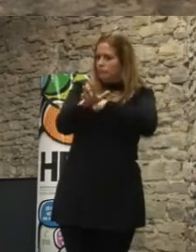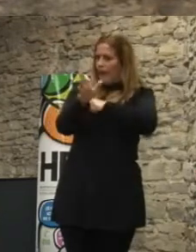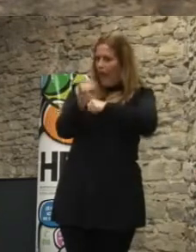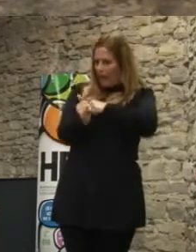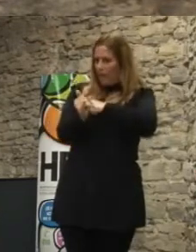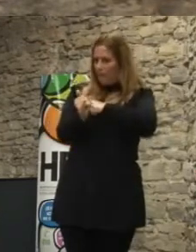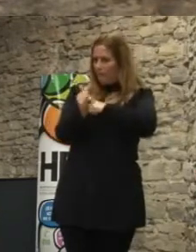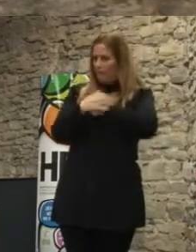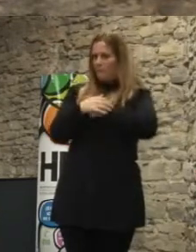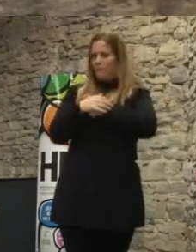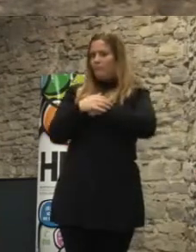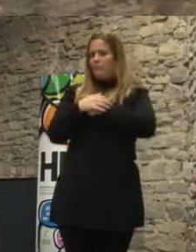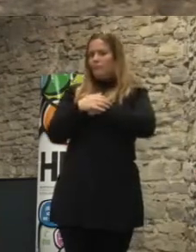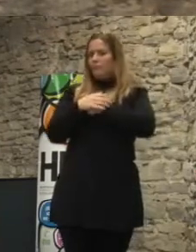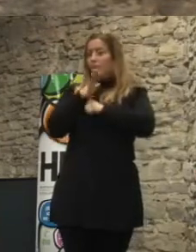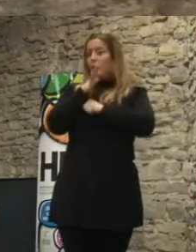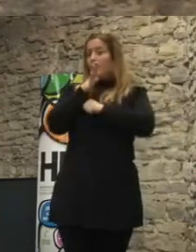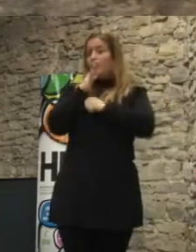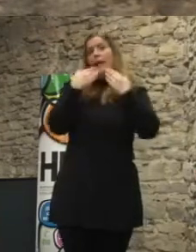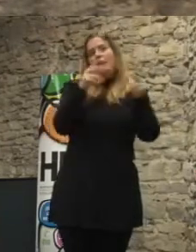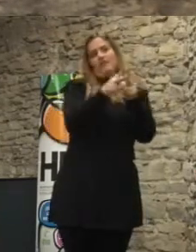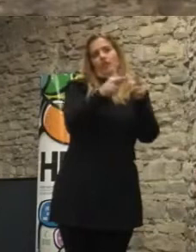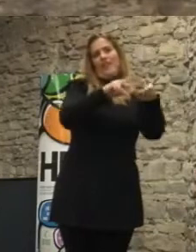en parte porque la sociedad tecnológica lo facilita,